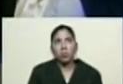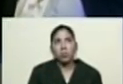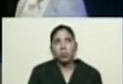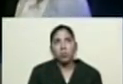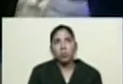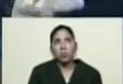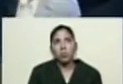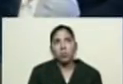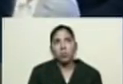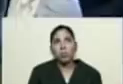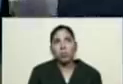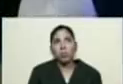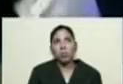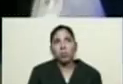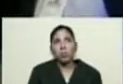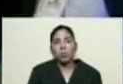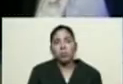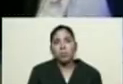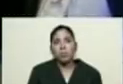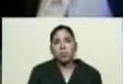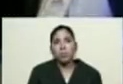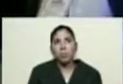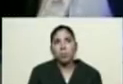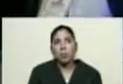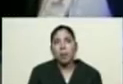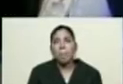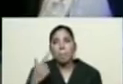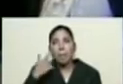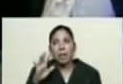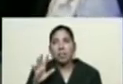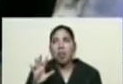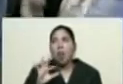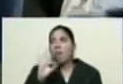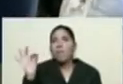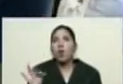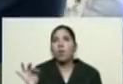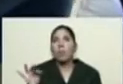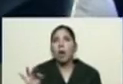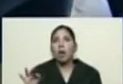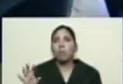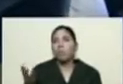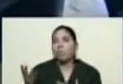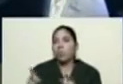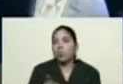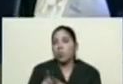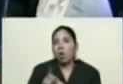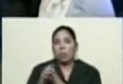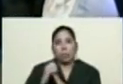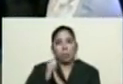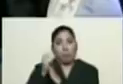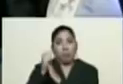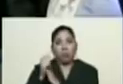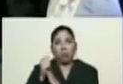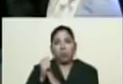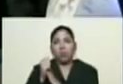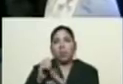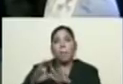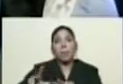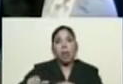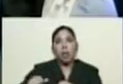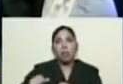del modelo, o más bien la obra grotesca del modelo capitalista. Pareciera que es así, pero